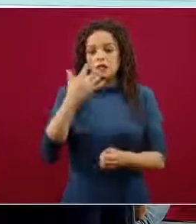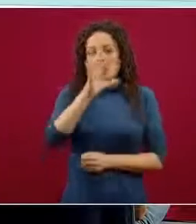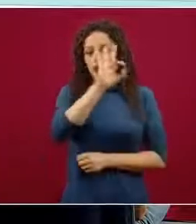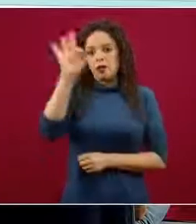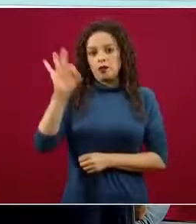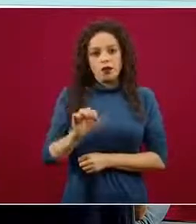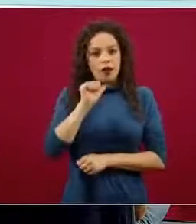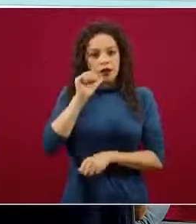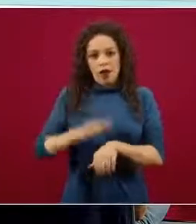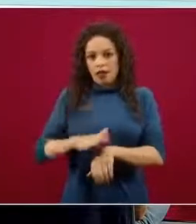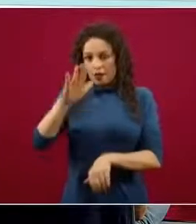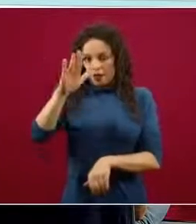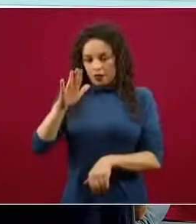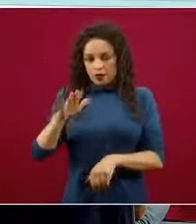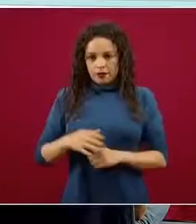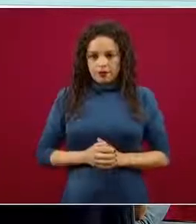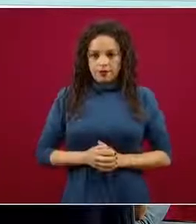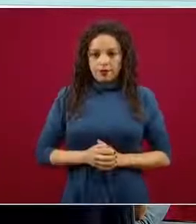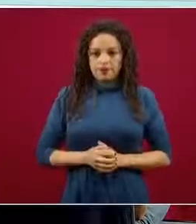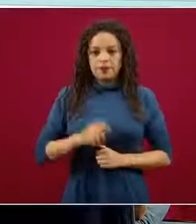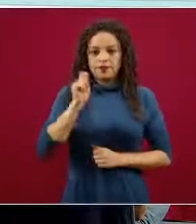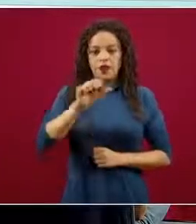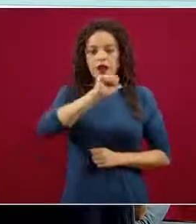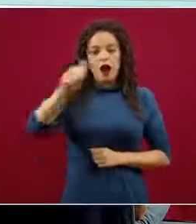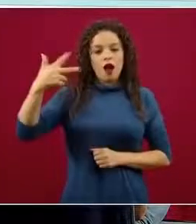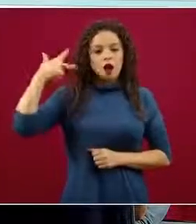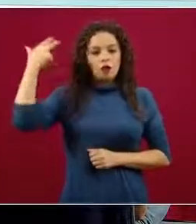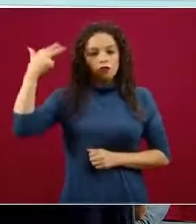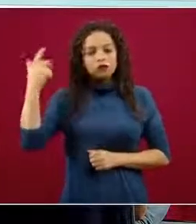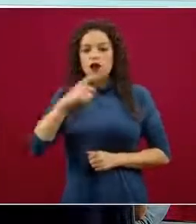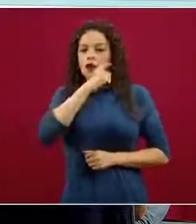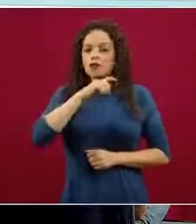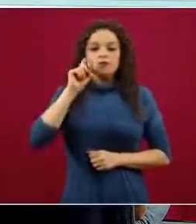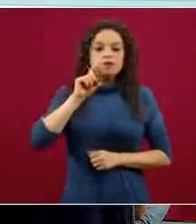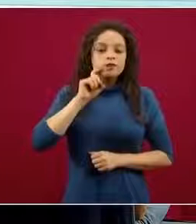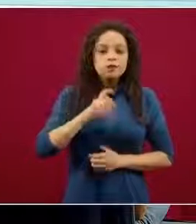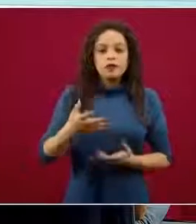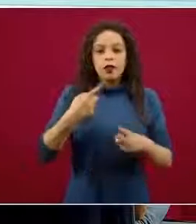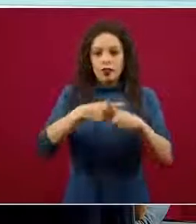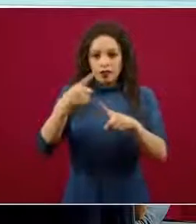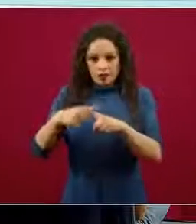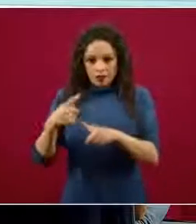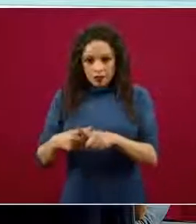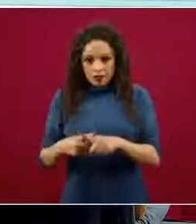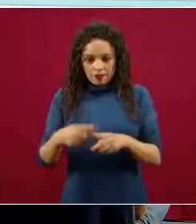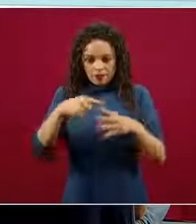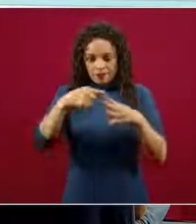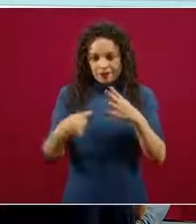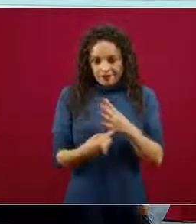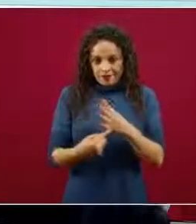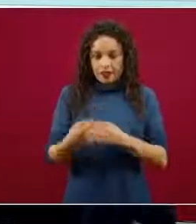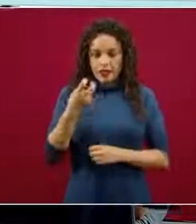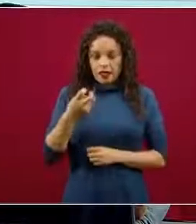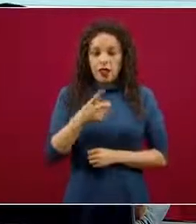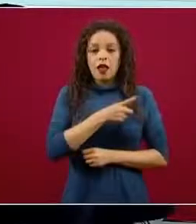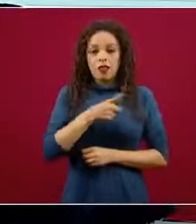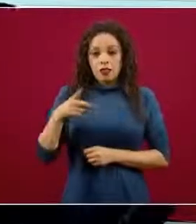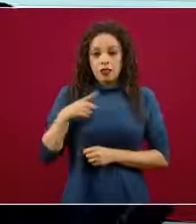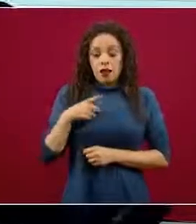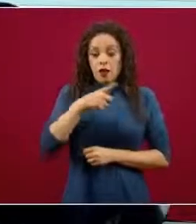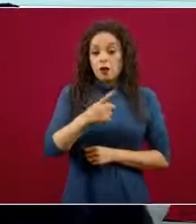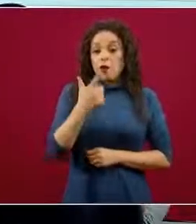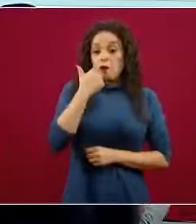Todo lo que es servicio de barbería, estética, peluquería, se debe llevar en nivel